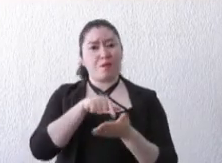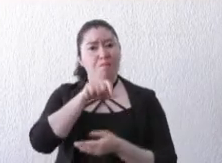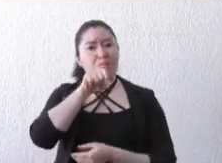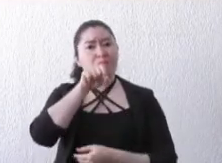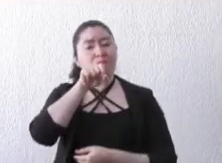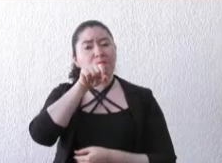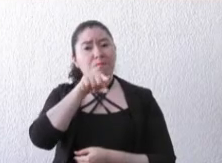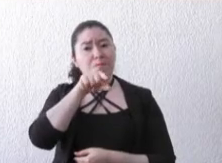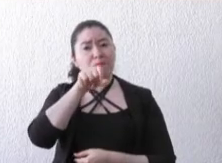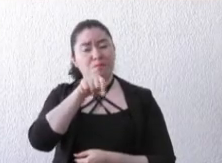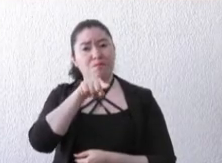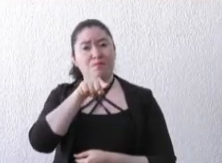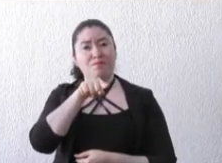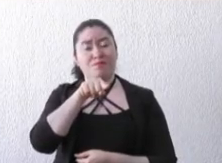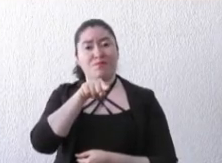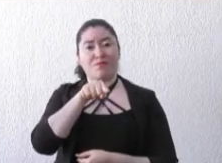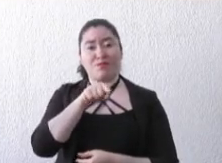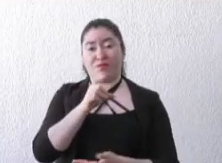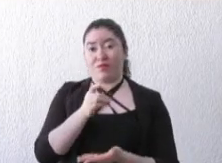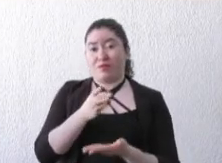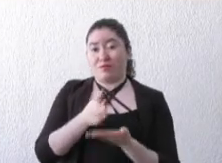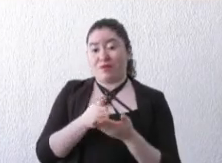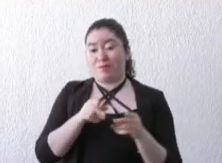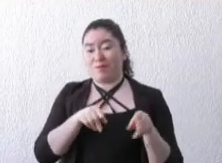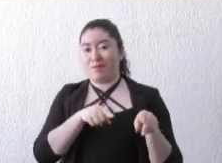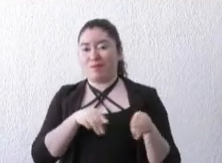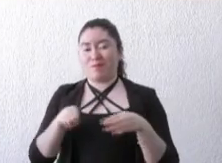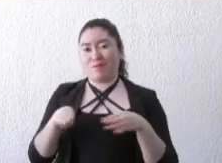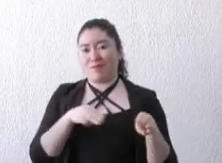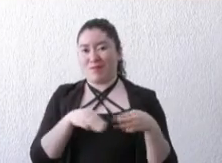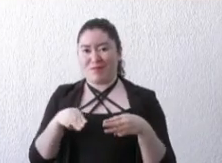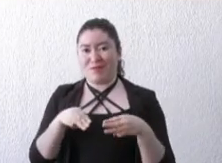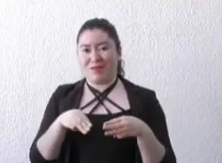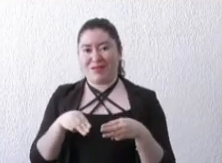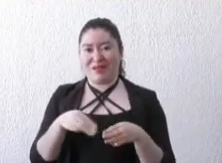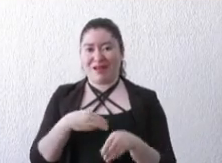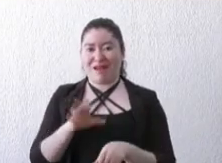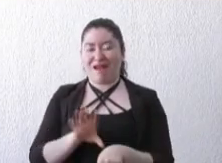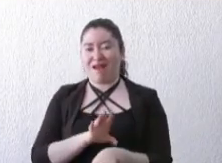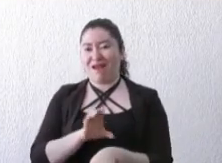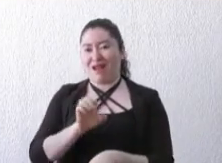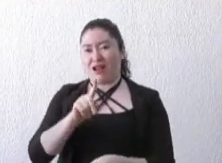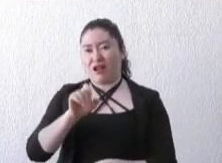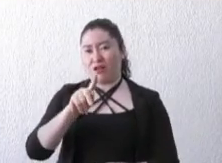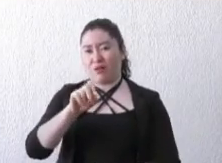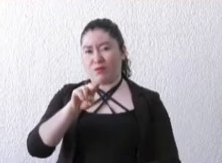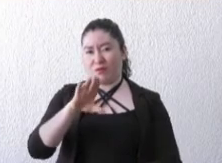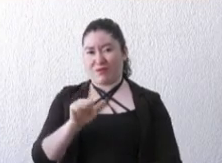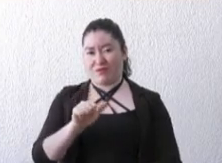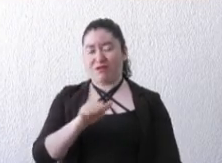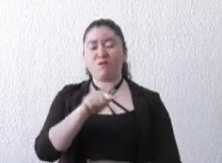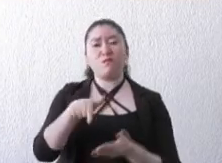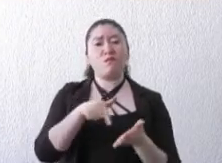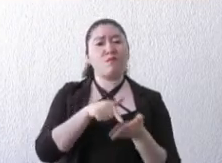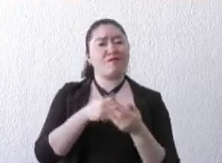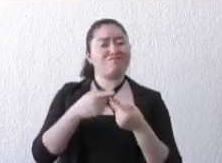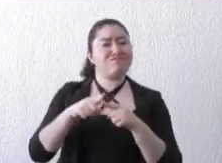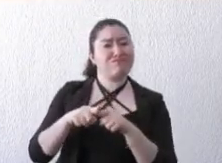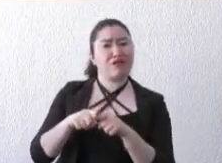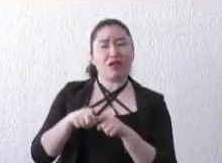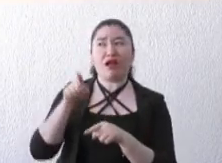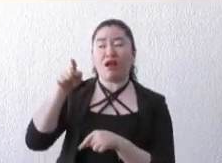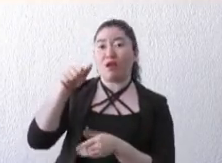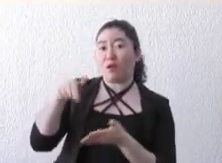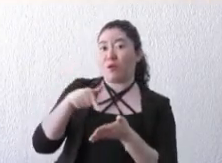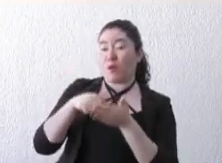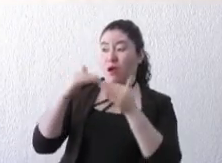de el Dancón de la música electrónica, de los espacios alternativos, utilizar la azotea